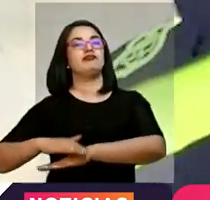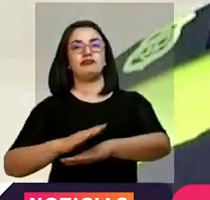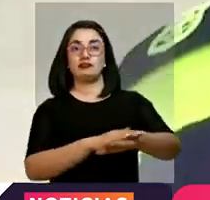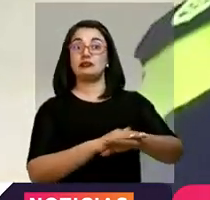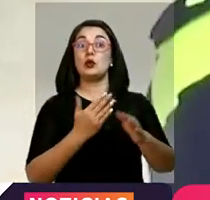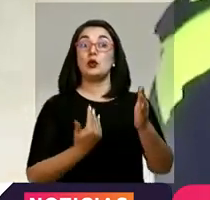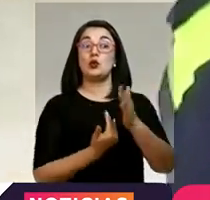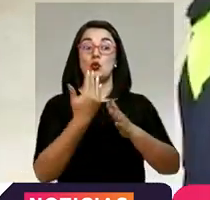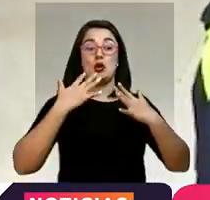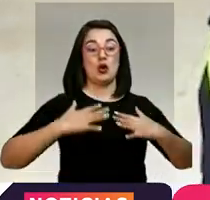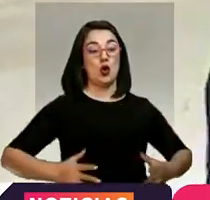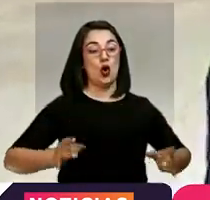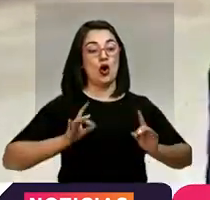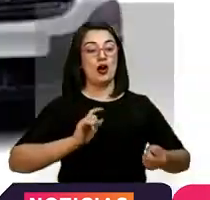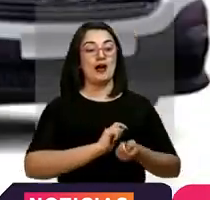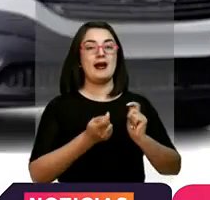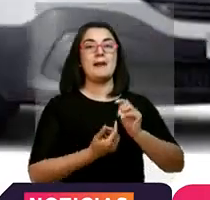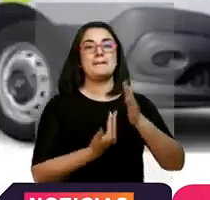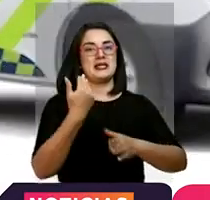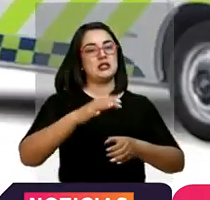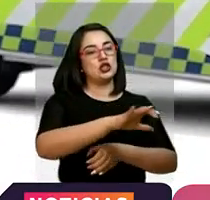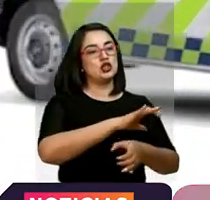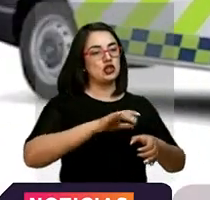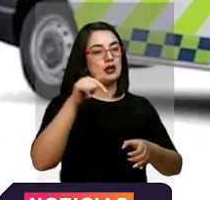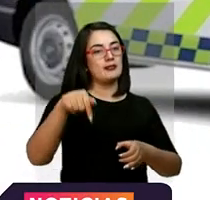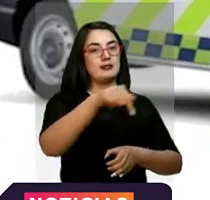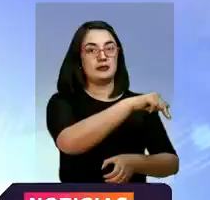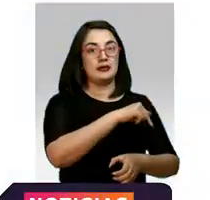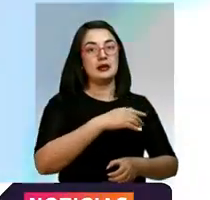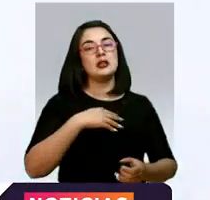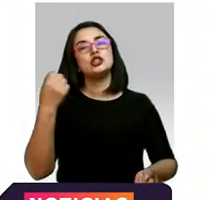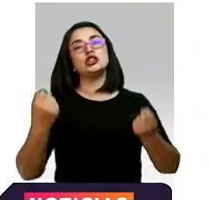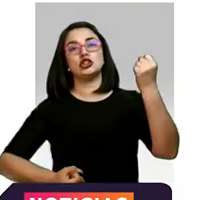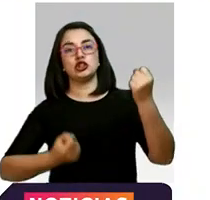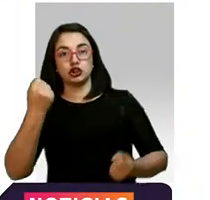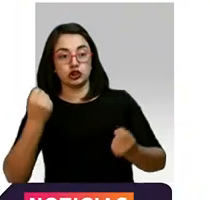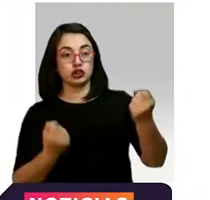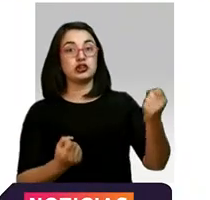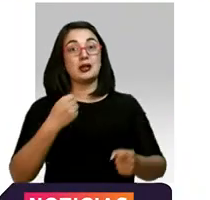uniforme empezará en zonas urbanas. Las patrullas de la policía también tendrán un cambio de color.